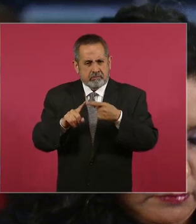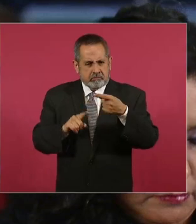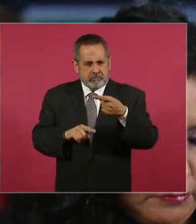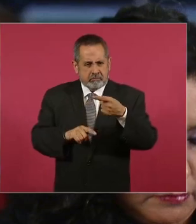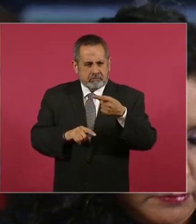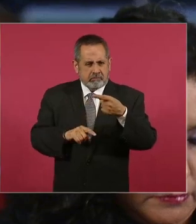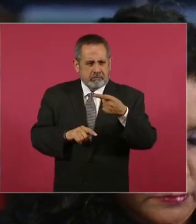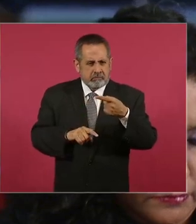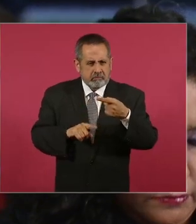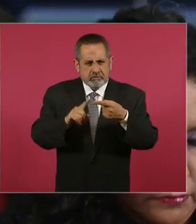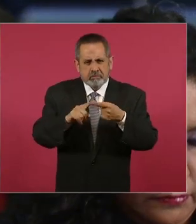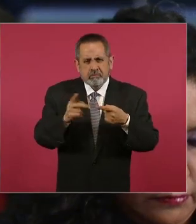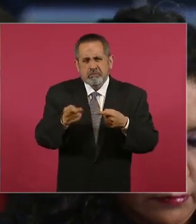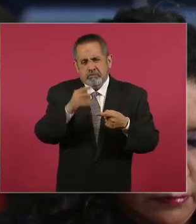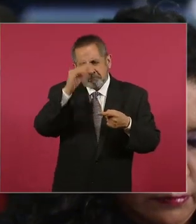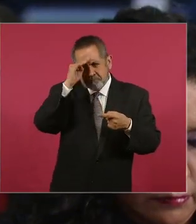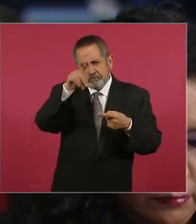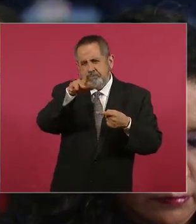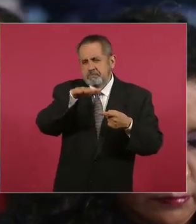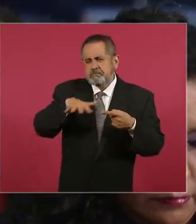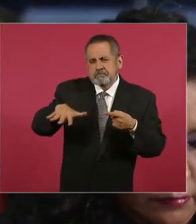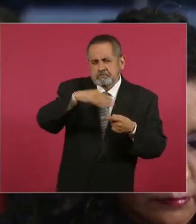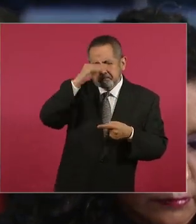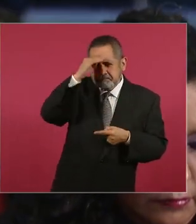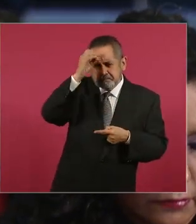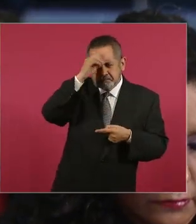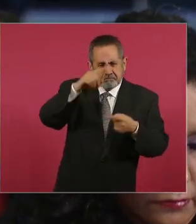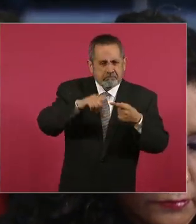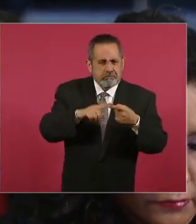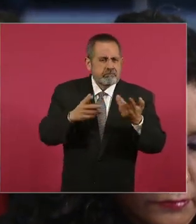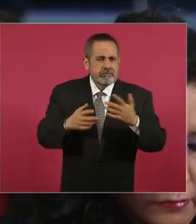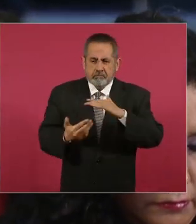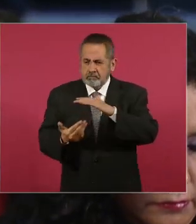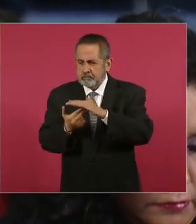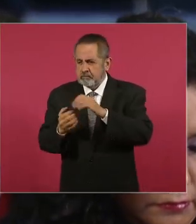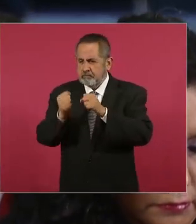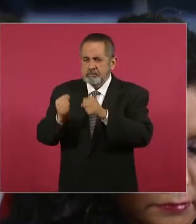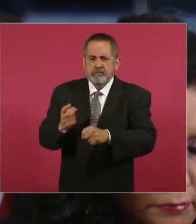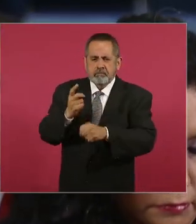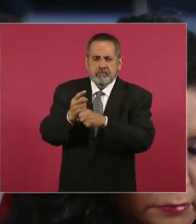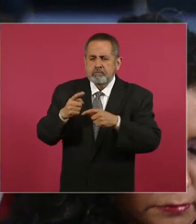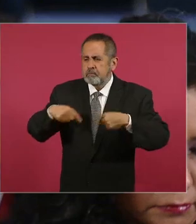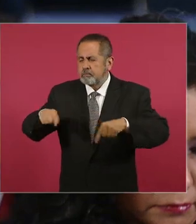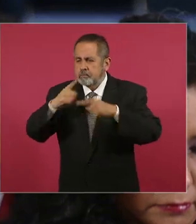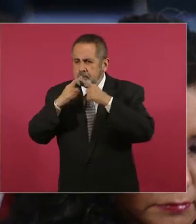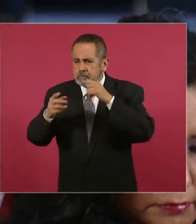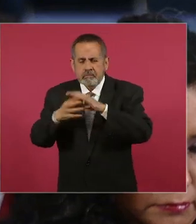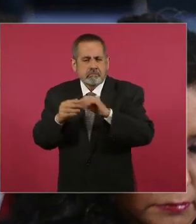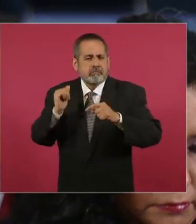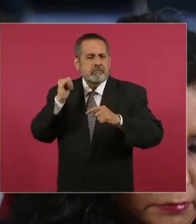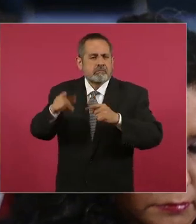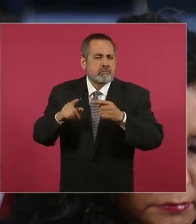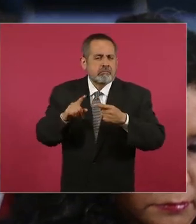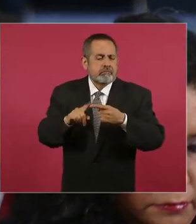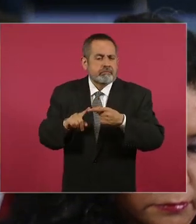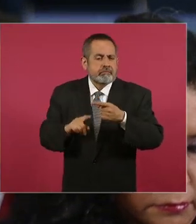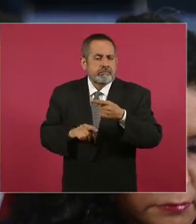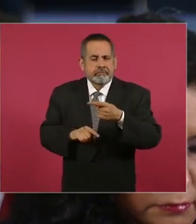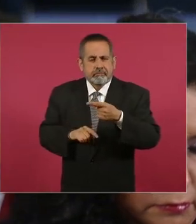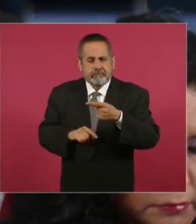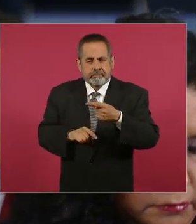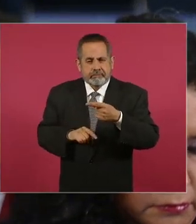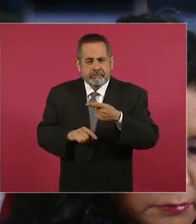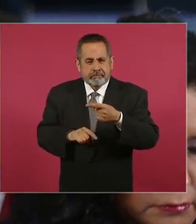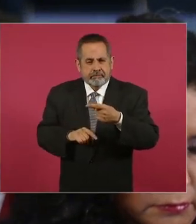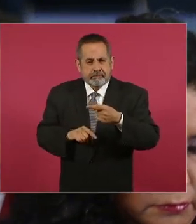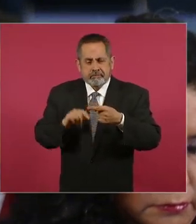eso, ¿cuál es su lectura y si en las mesas de seguridad ha surgido alguna, pues no